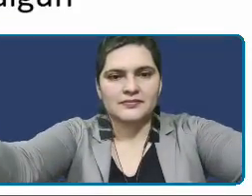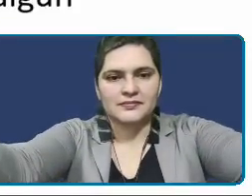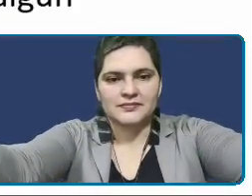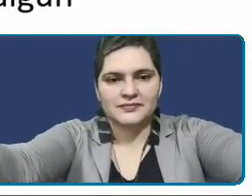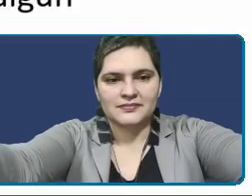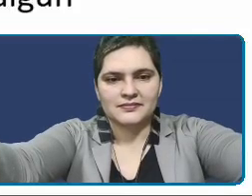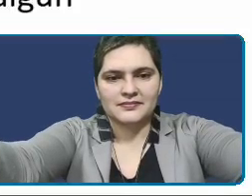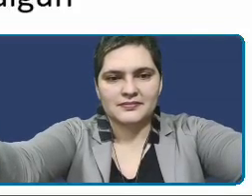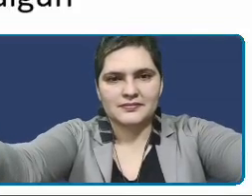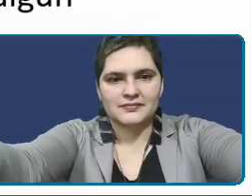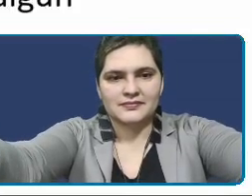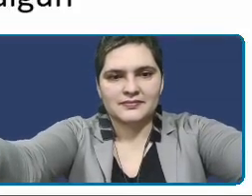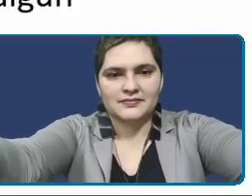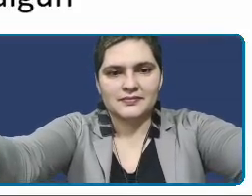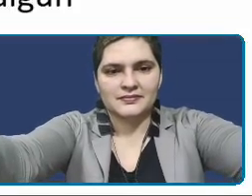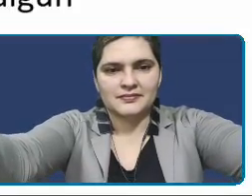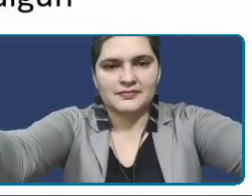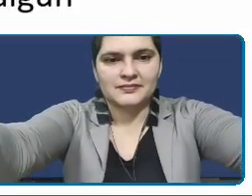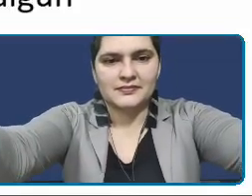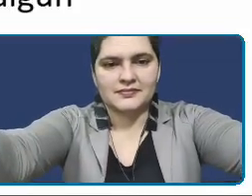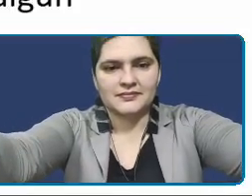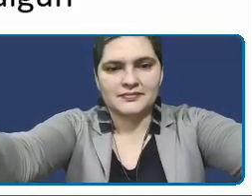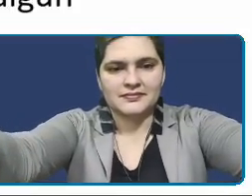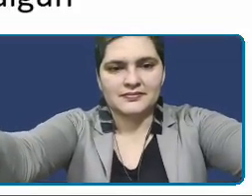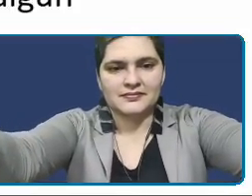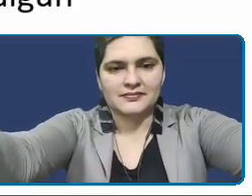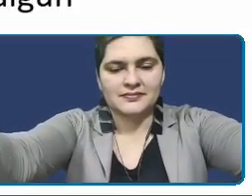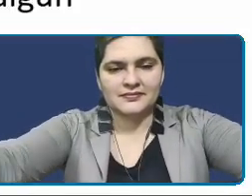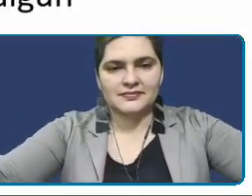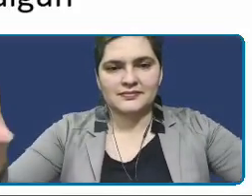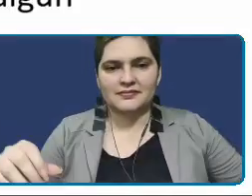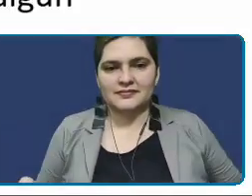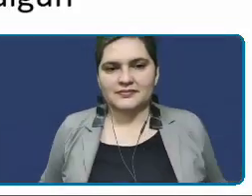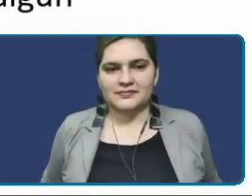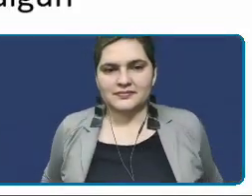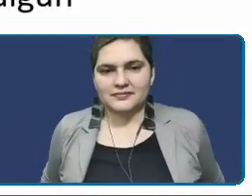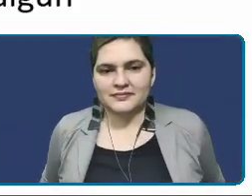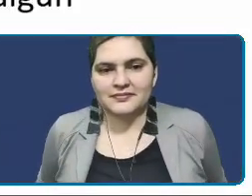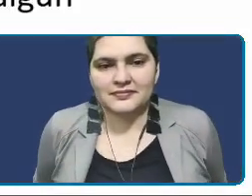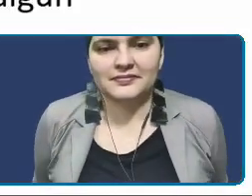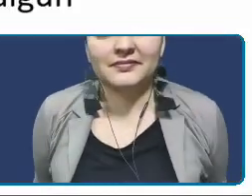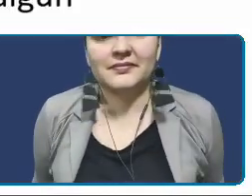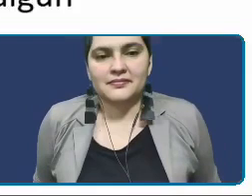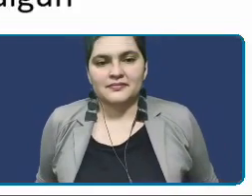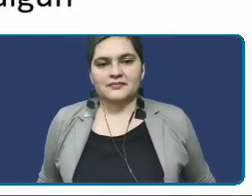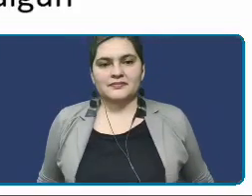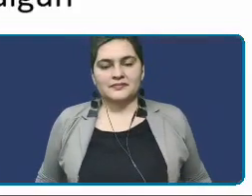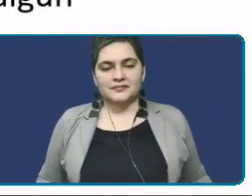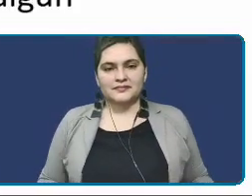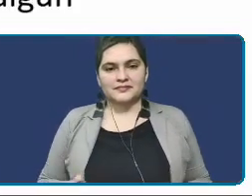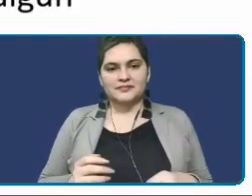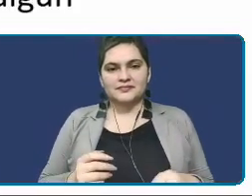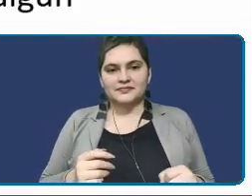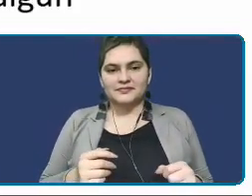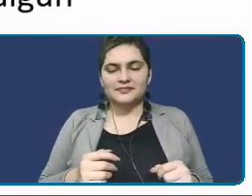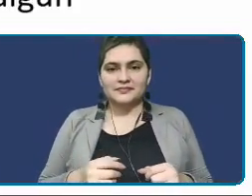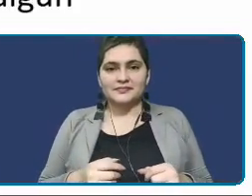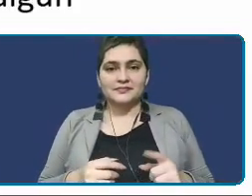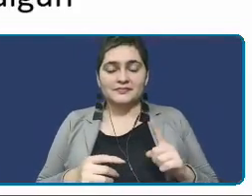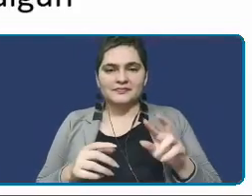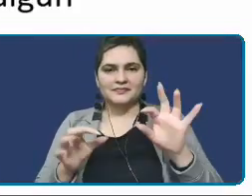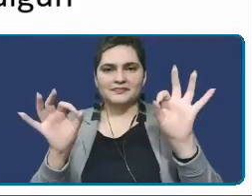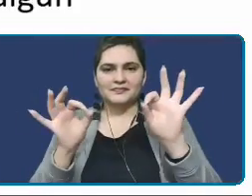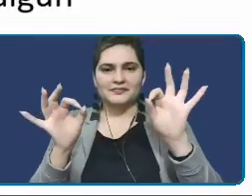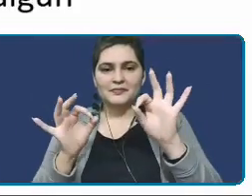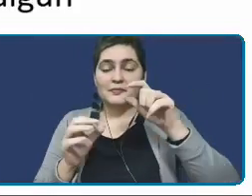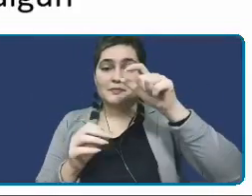¿Ahí? Ya. Ya. Entonces, la rutina a qué se refiere? A que si yo mantengo un